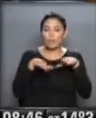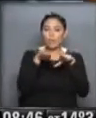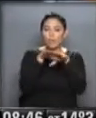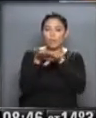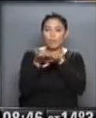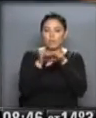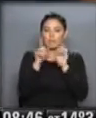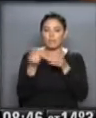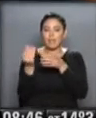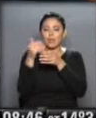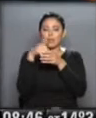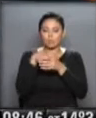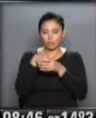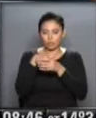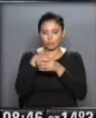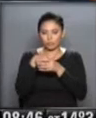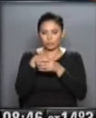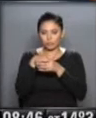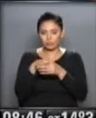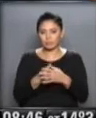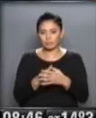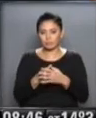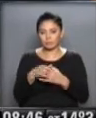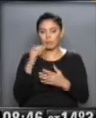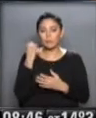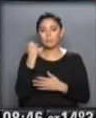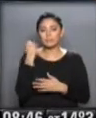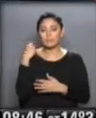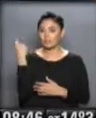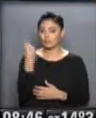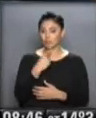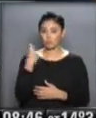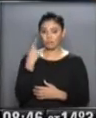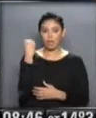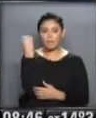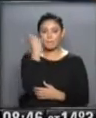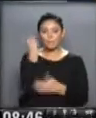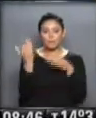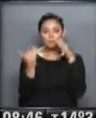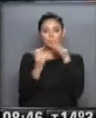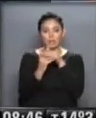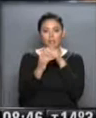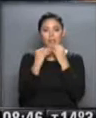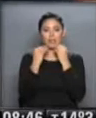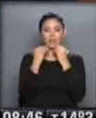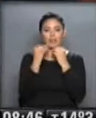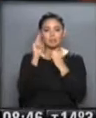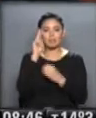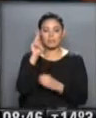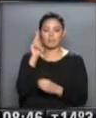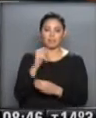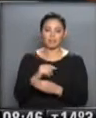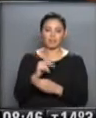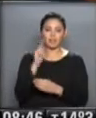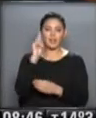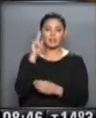genera inclusión y fundamentalmente lo que para nosotras es muy importante es que haya un reconocimiento de